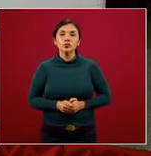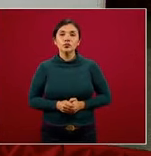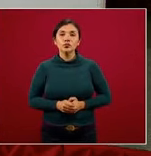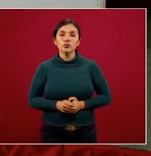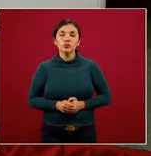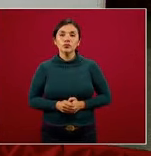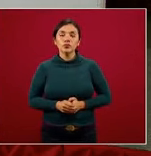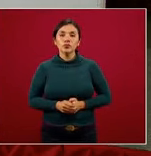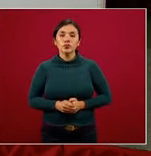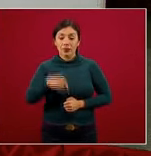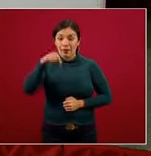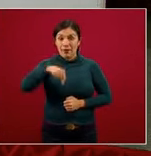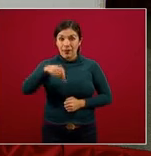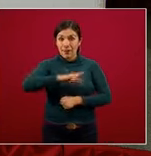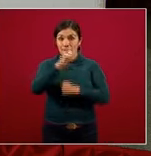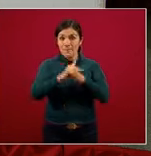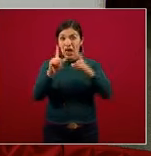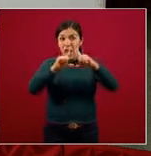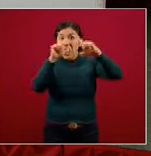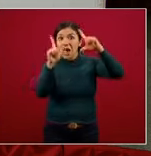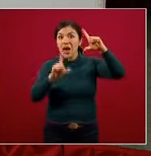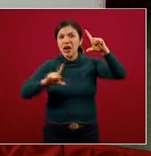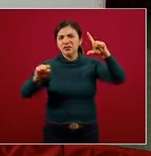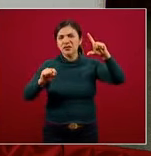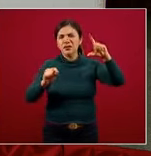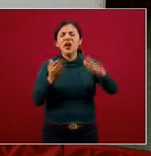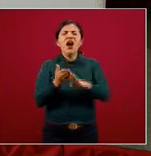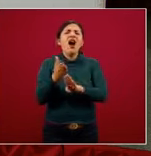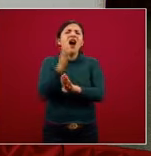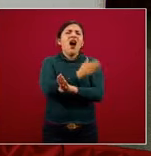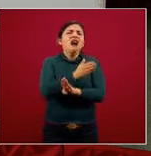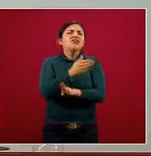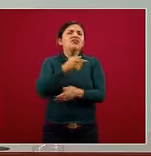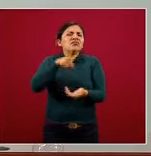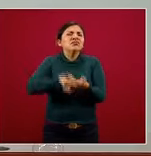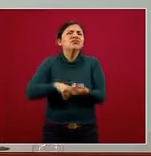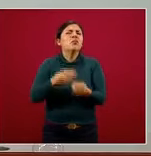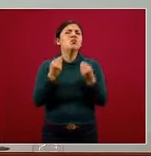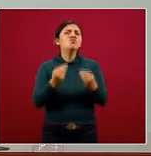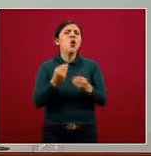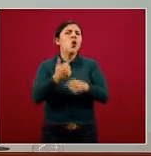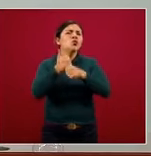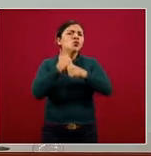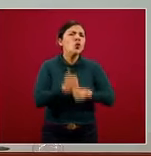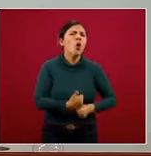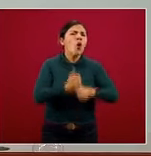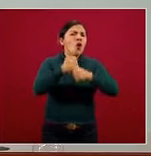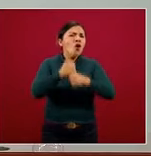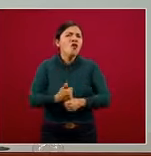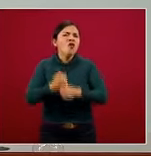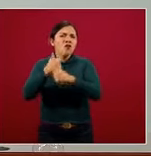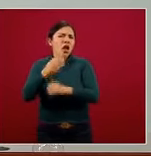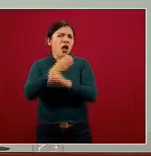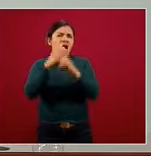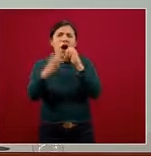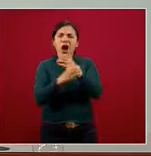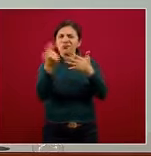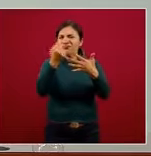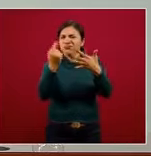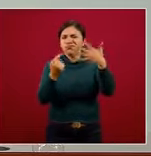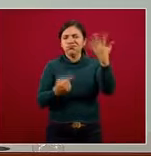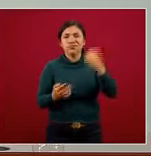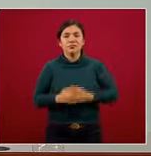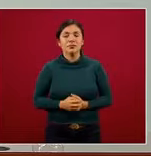este país ha sufrido desde siempre de muchas cosas y